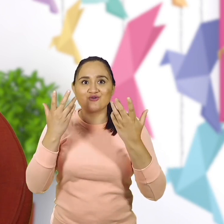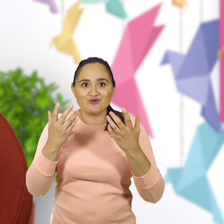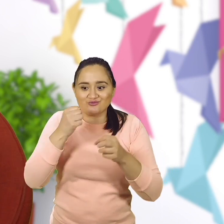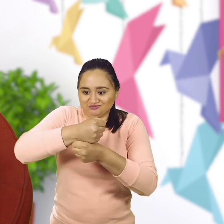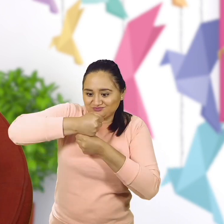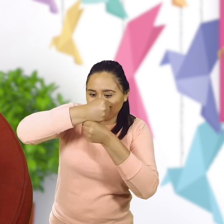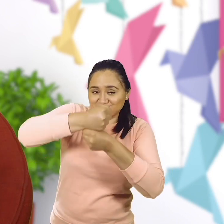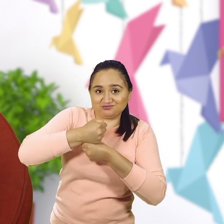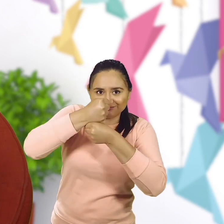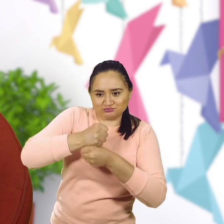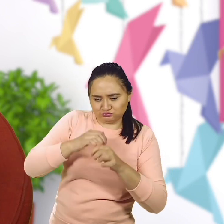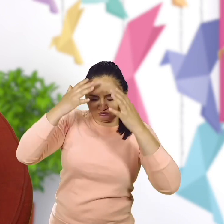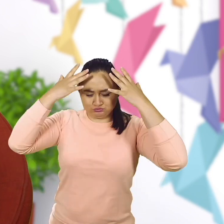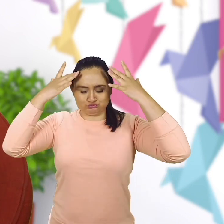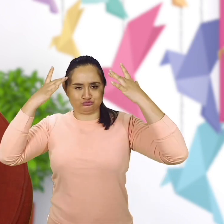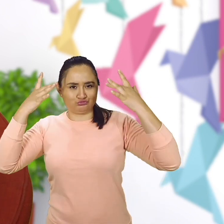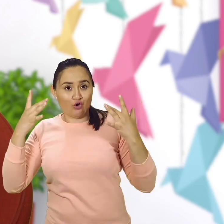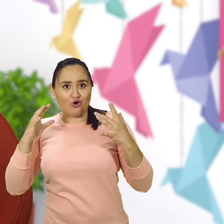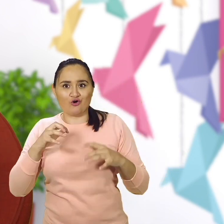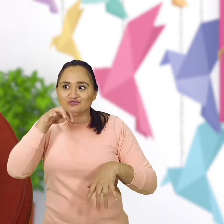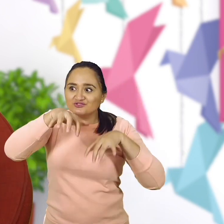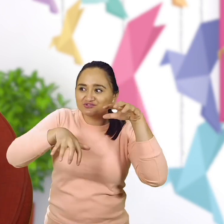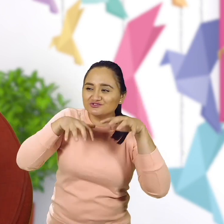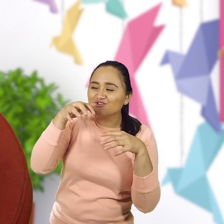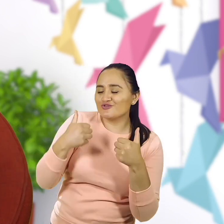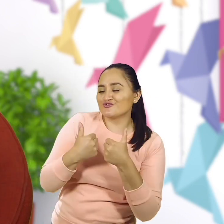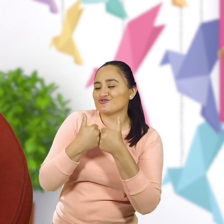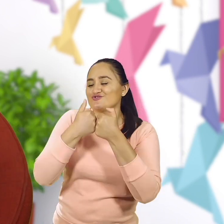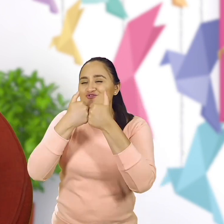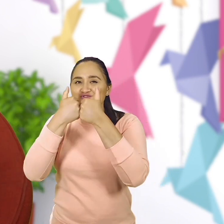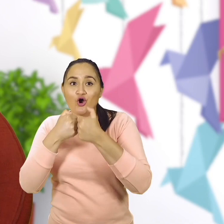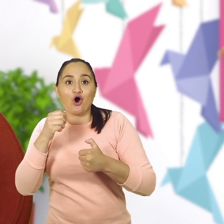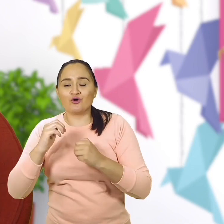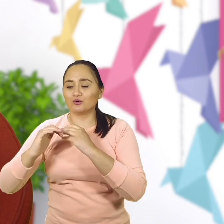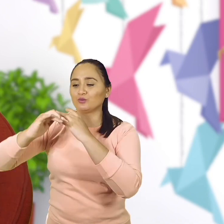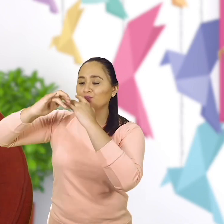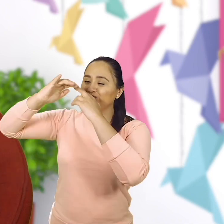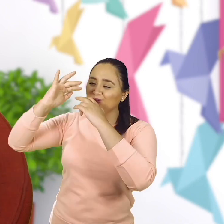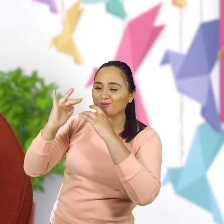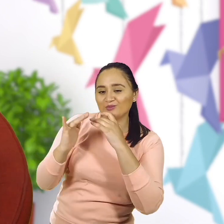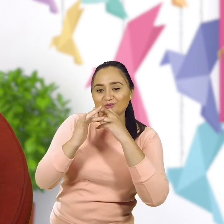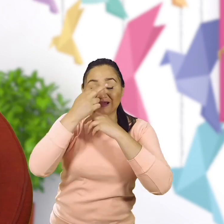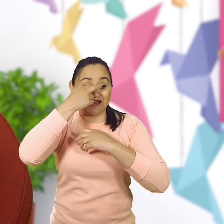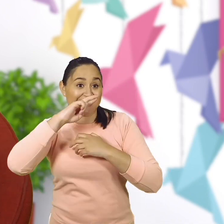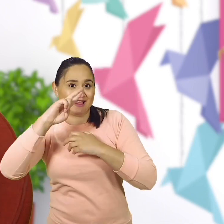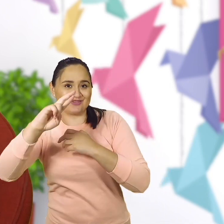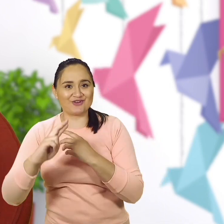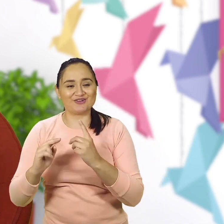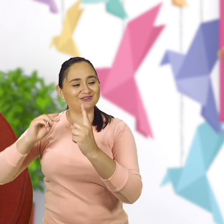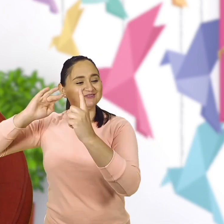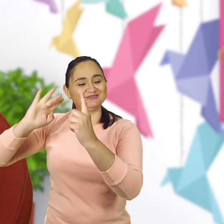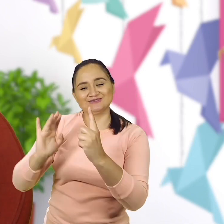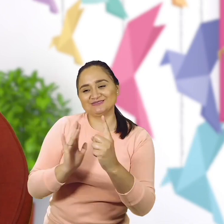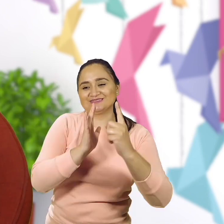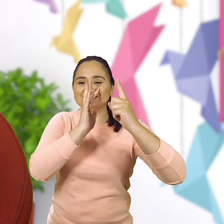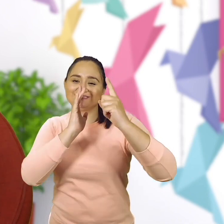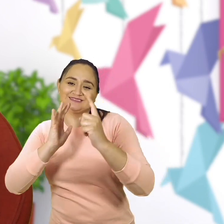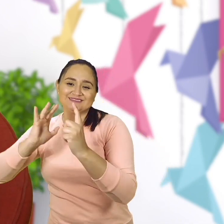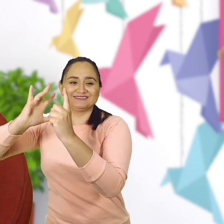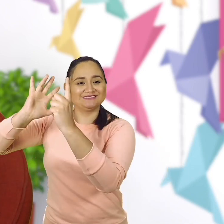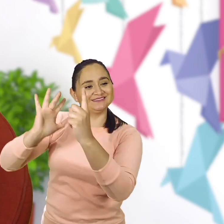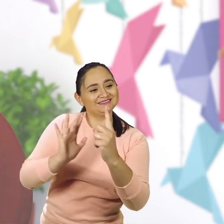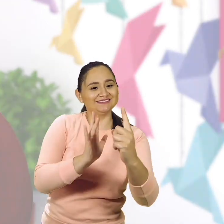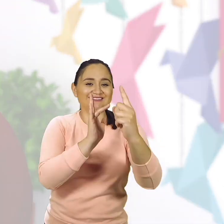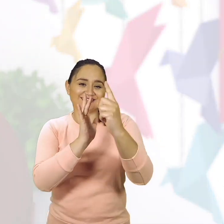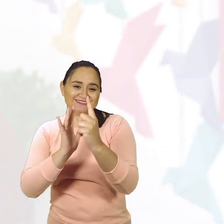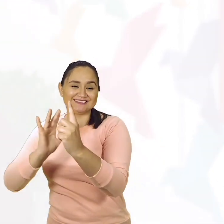de la Cenicienta, en la bestia que se enamoraba de la bella y hasta en el flautista que se llevaba todos los ratones de Hamelin hacia